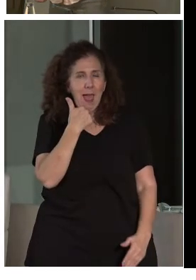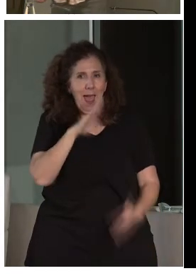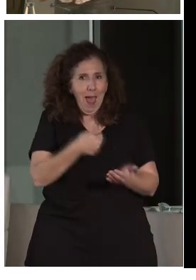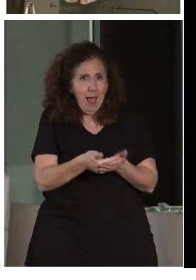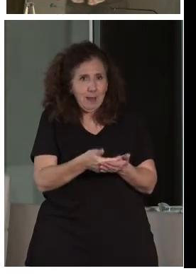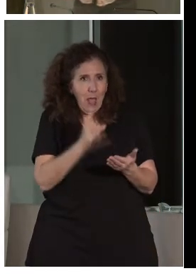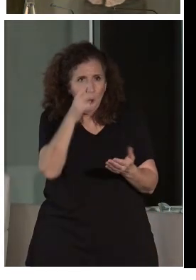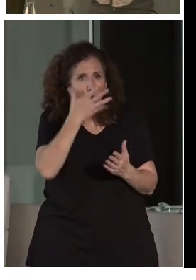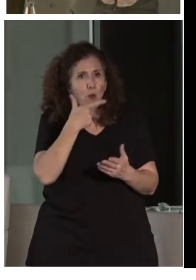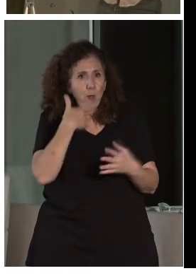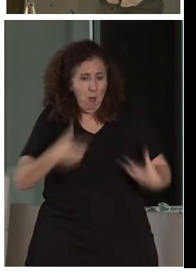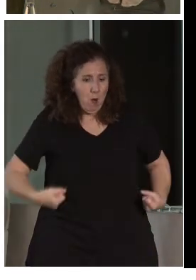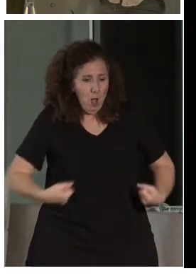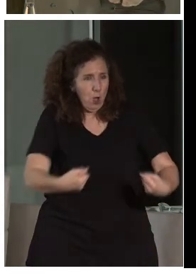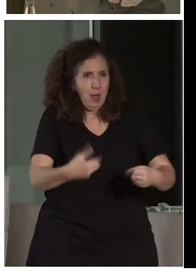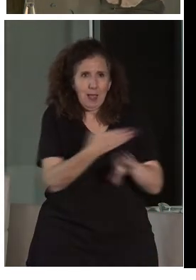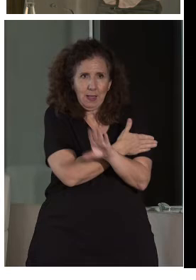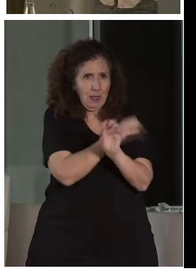¿no? Este recurso.